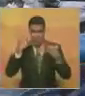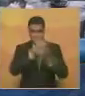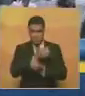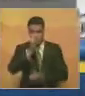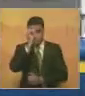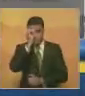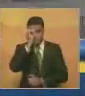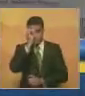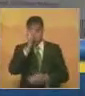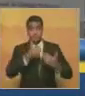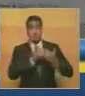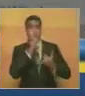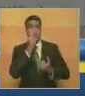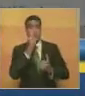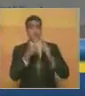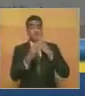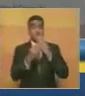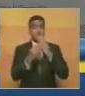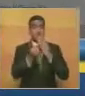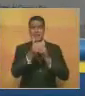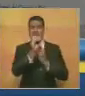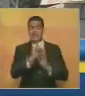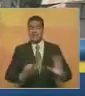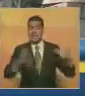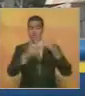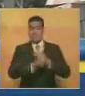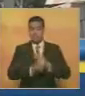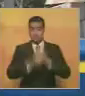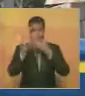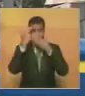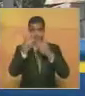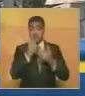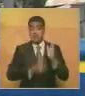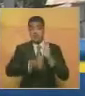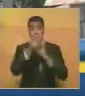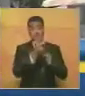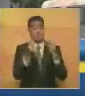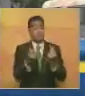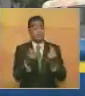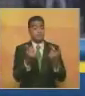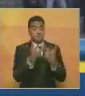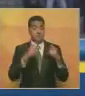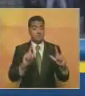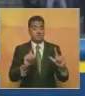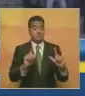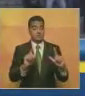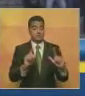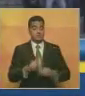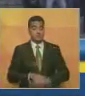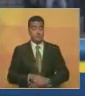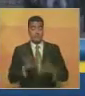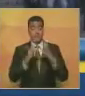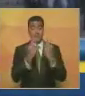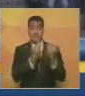este domingo su novia habló con ella por última vez a las 10 de la noche los secuestradores exigían una alta suma de dinero para liberarla y a pesar que